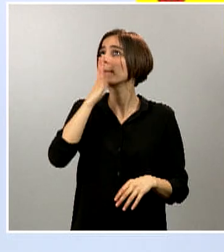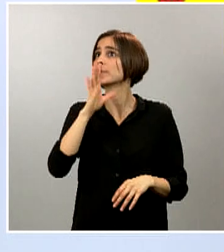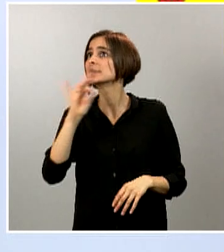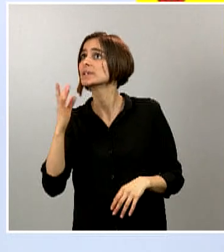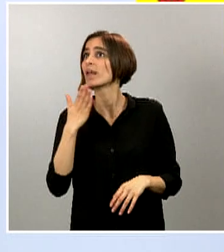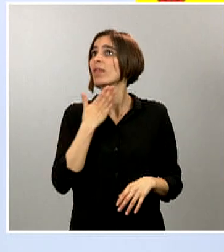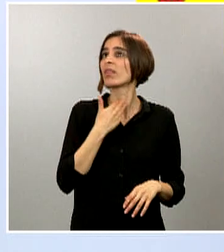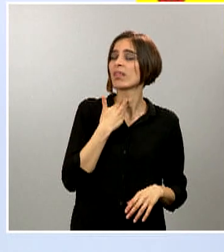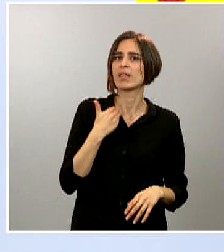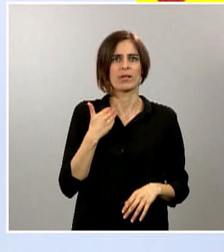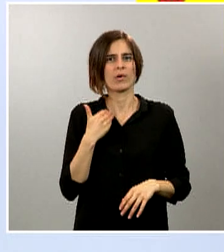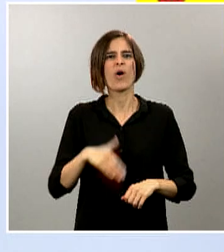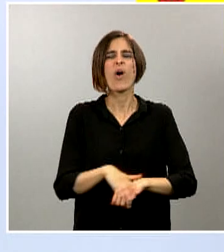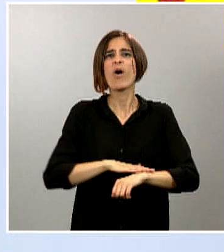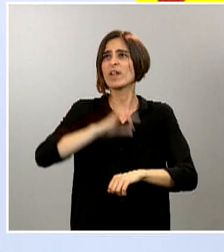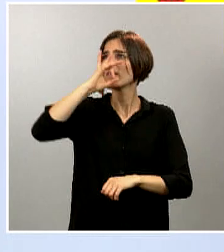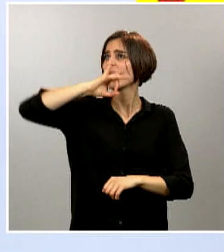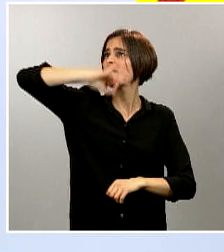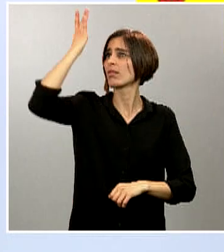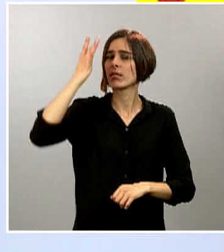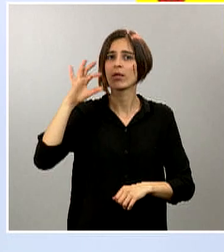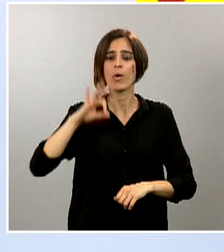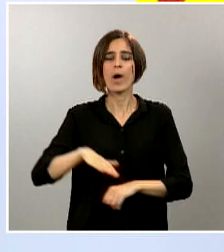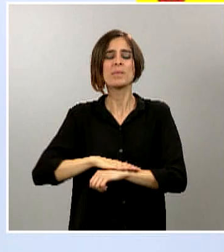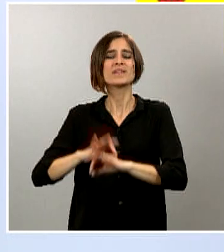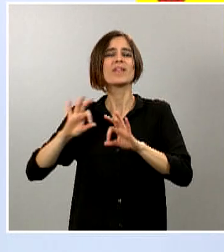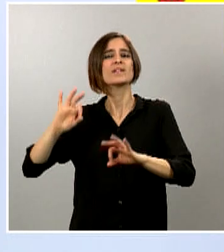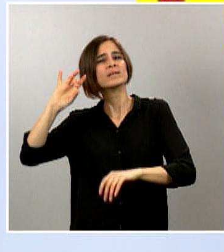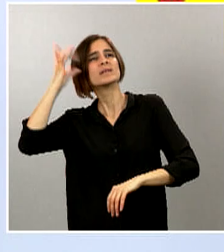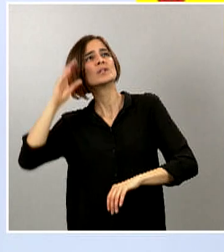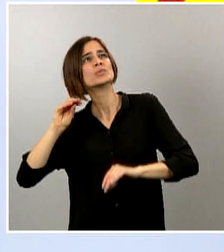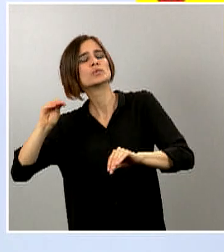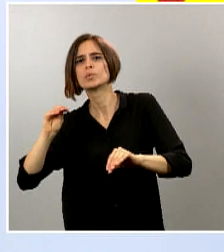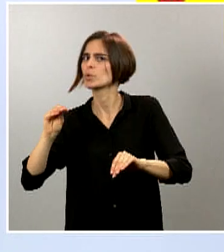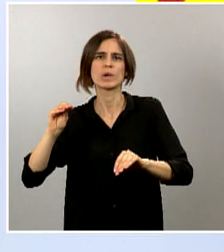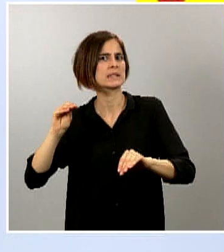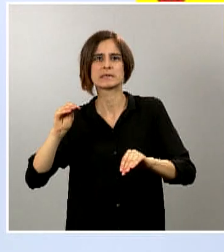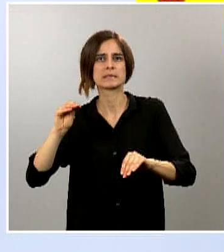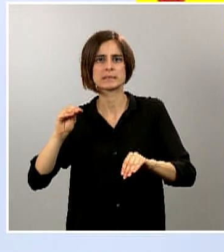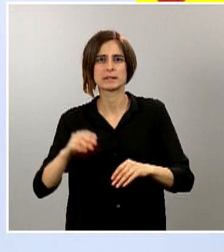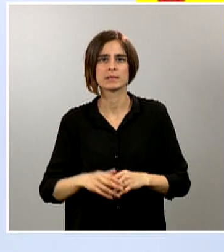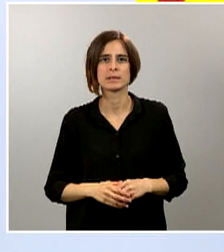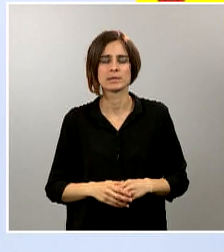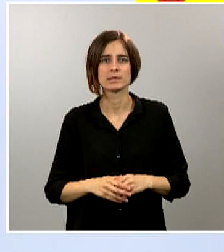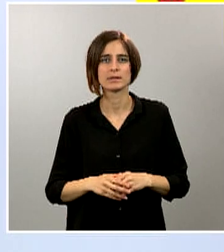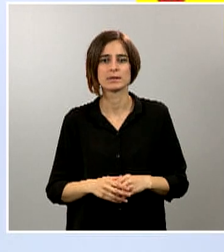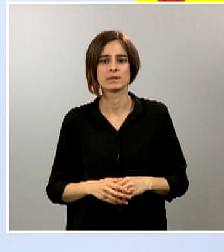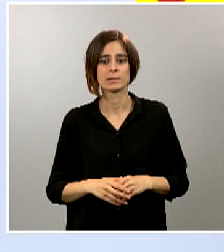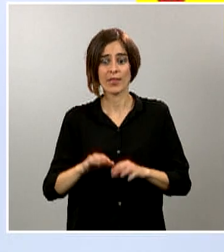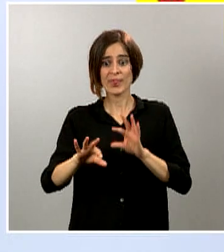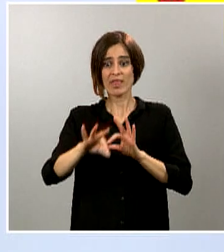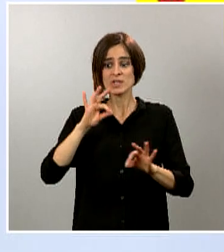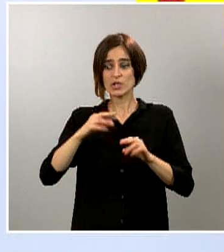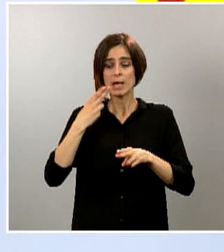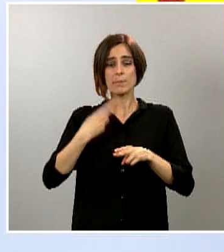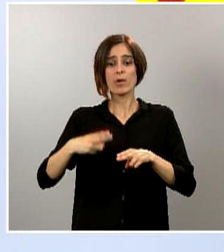del Gobierno o de una administración determinada. No estamos ante una política que responda a los intereses concretos de un